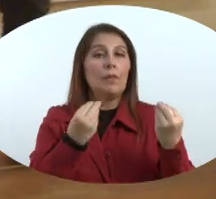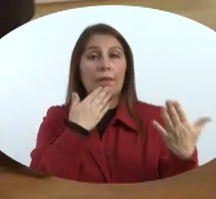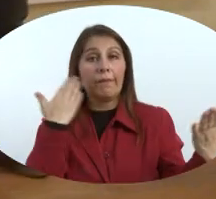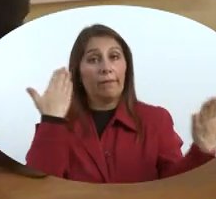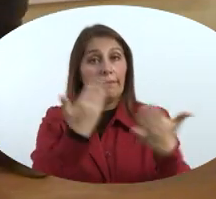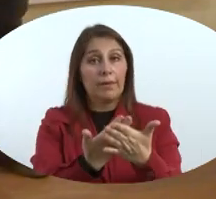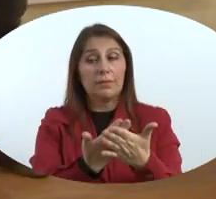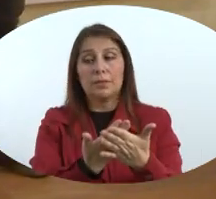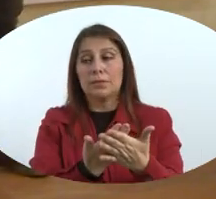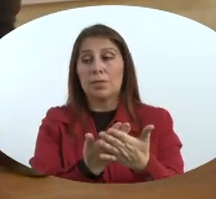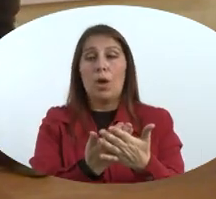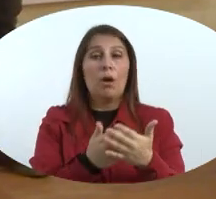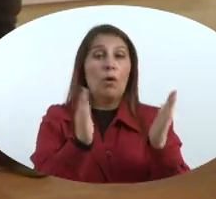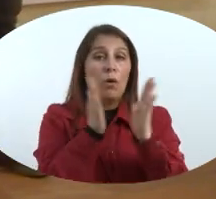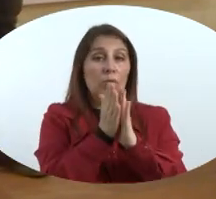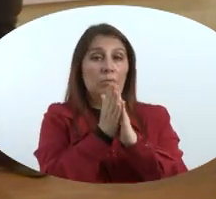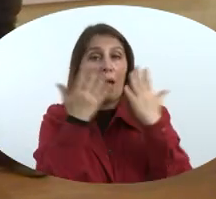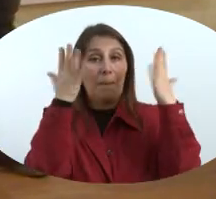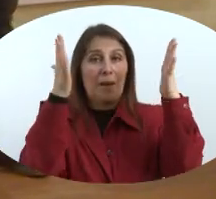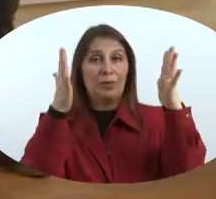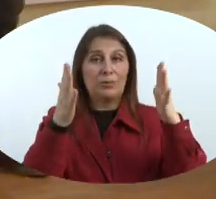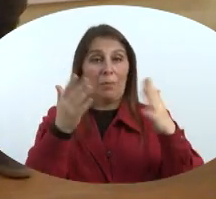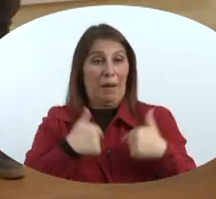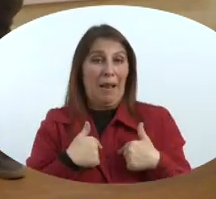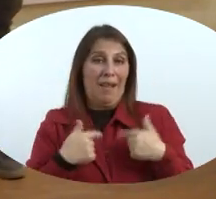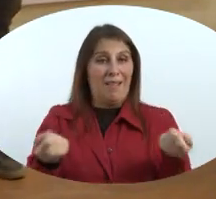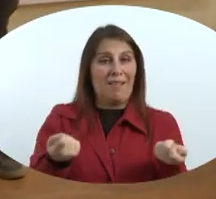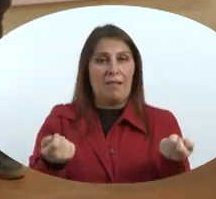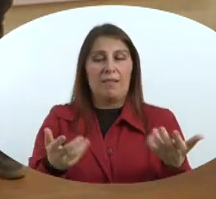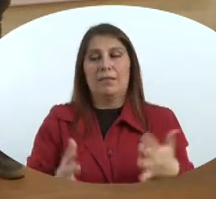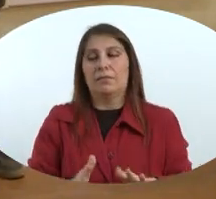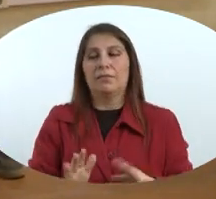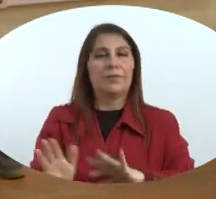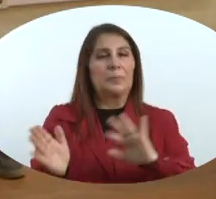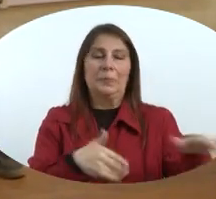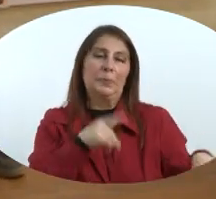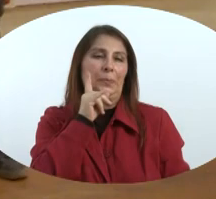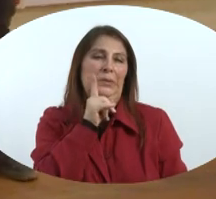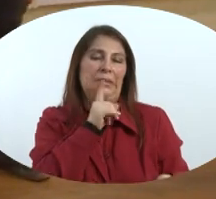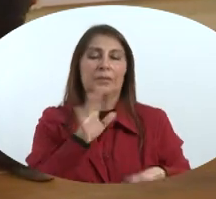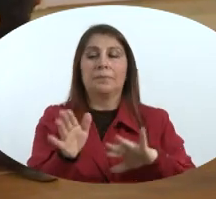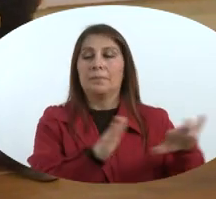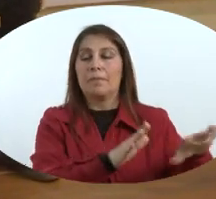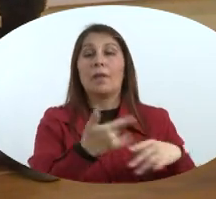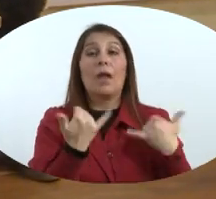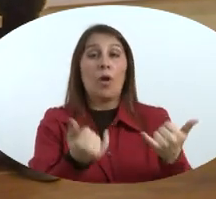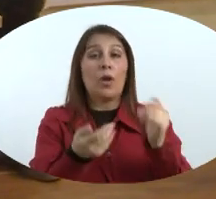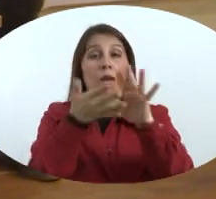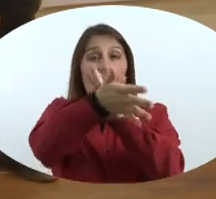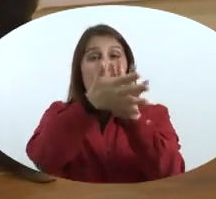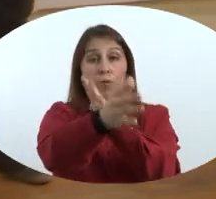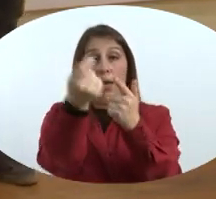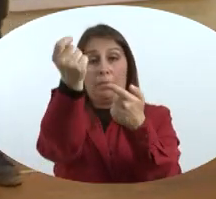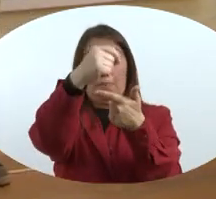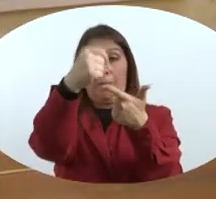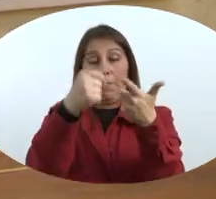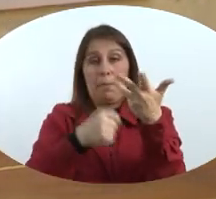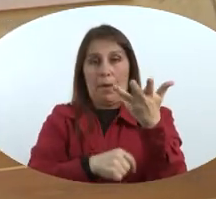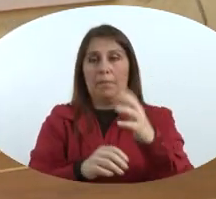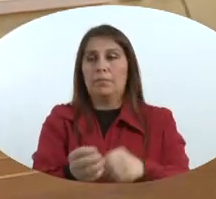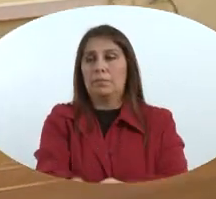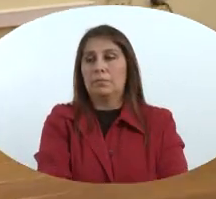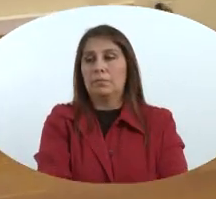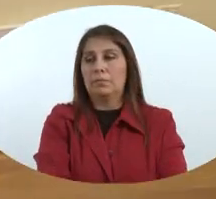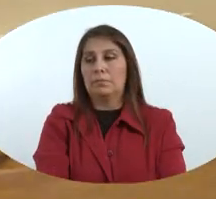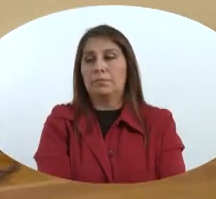muchas gracias un aplauso para el moderno mentira ya ahora vamos a hacer los los anuncios varios ya todos sabemos que me